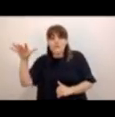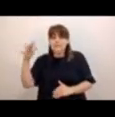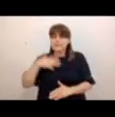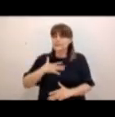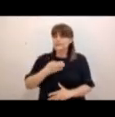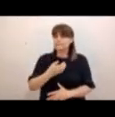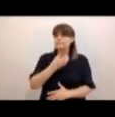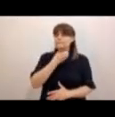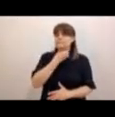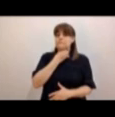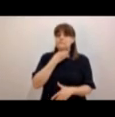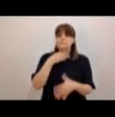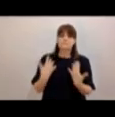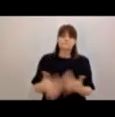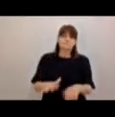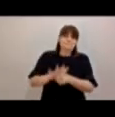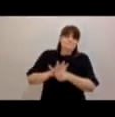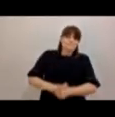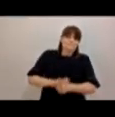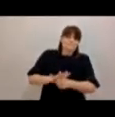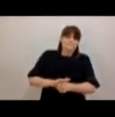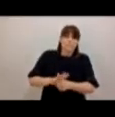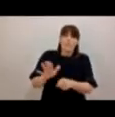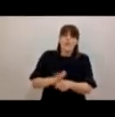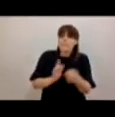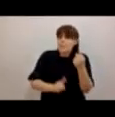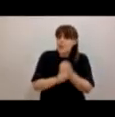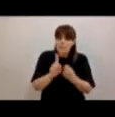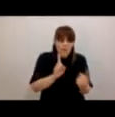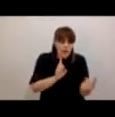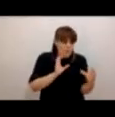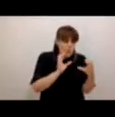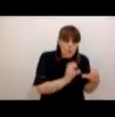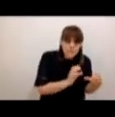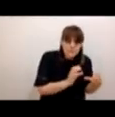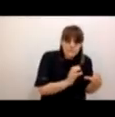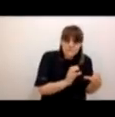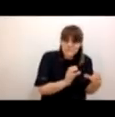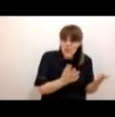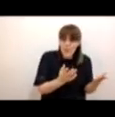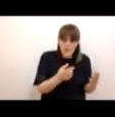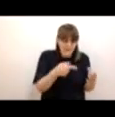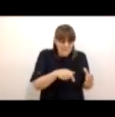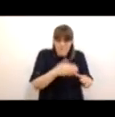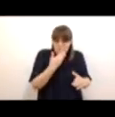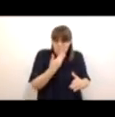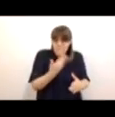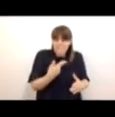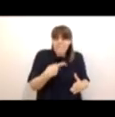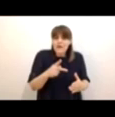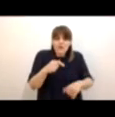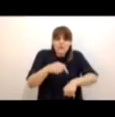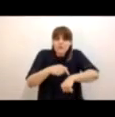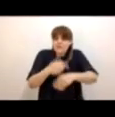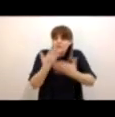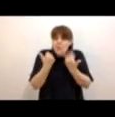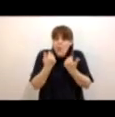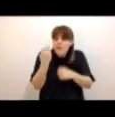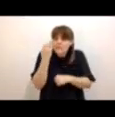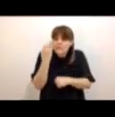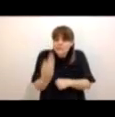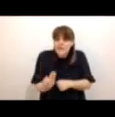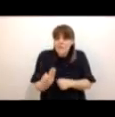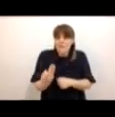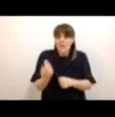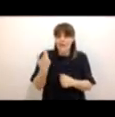no es el cuidado y la relación con los hijos sino que no les da tiempo de hacer todo lo demás y que eso los coloca en un estado